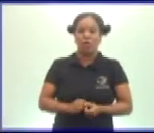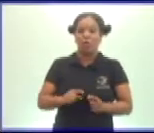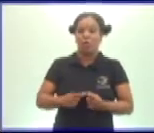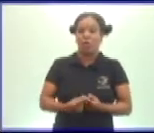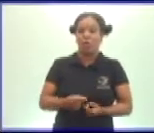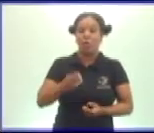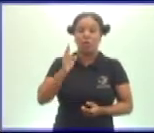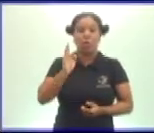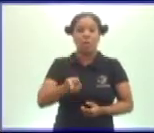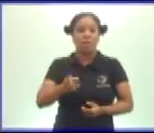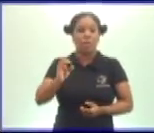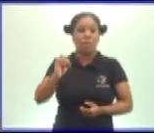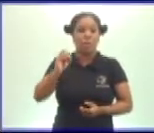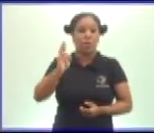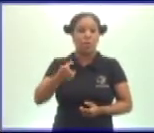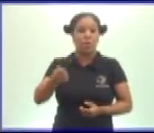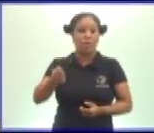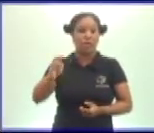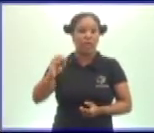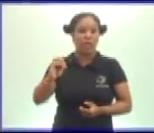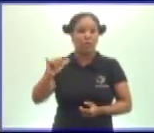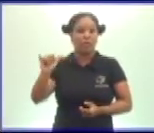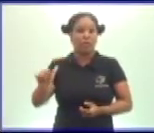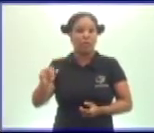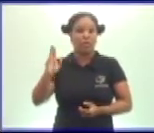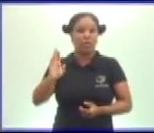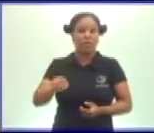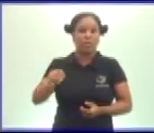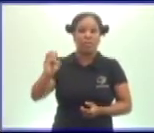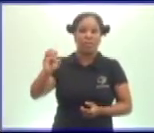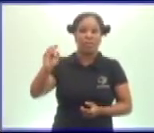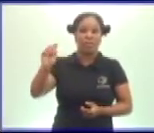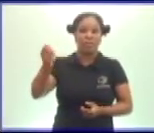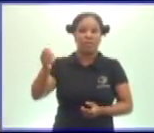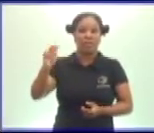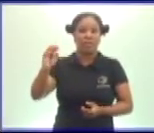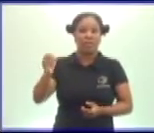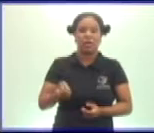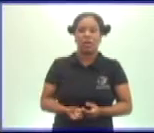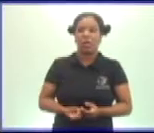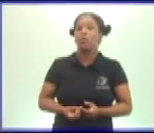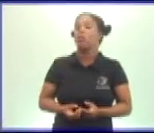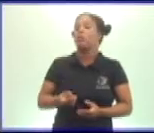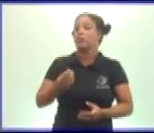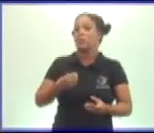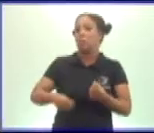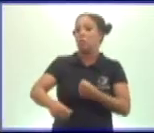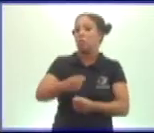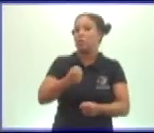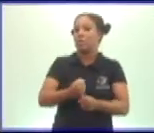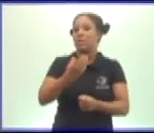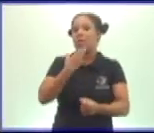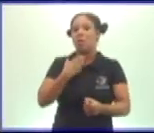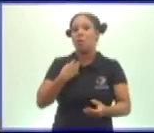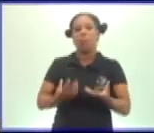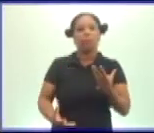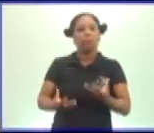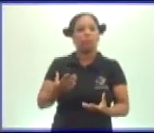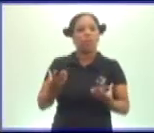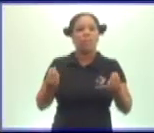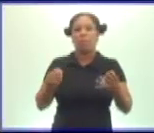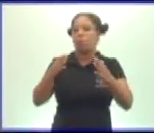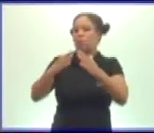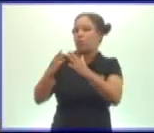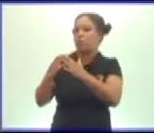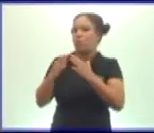y metano, que es el gas que se utiliza como combustible en muchísimos de nuestros hogares, pues en este caso estamos en